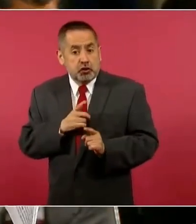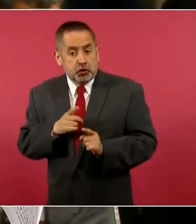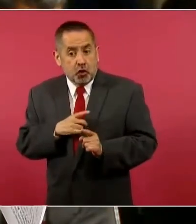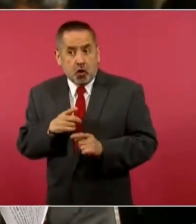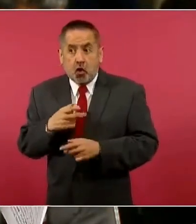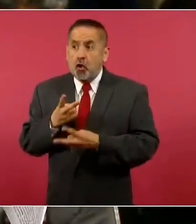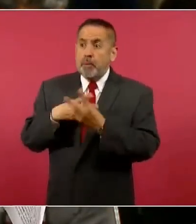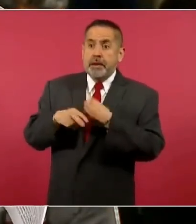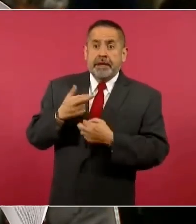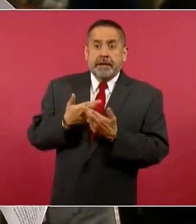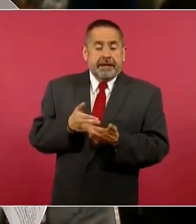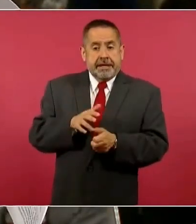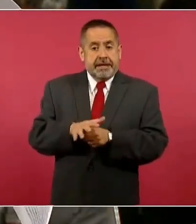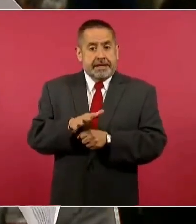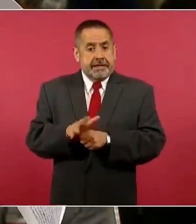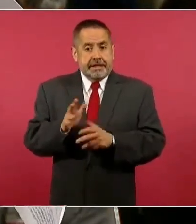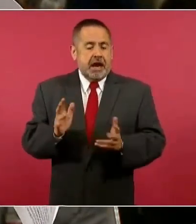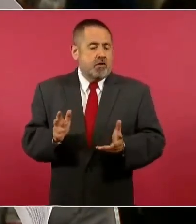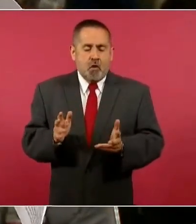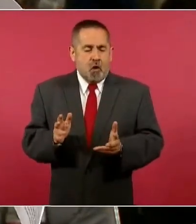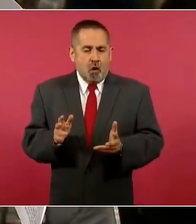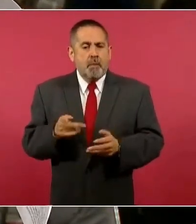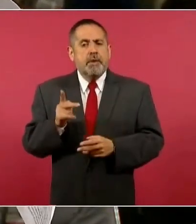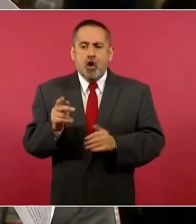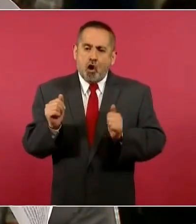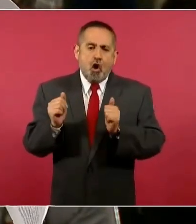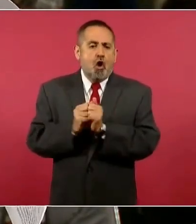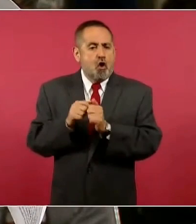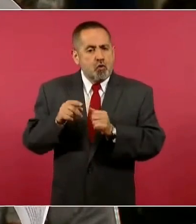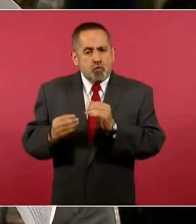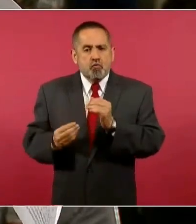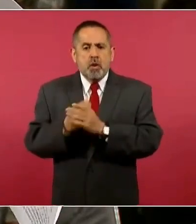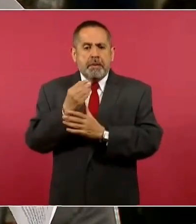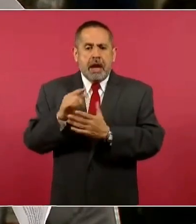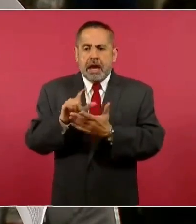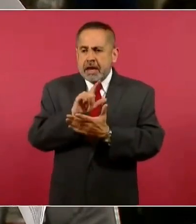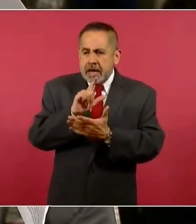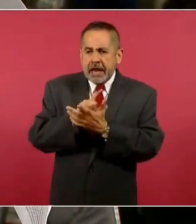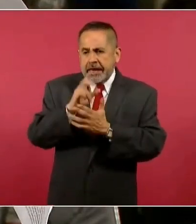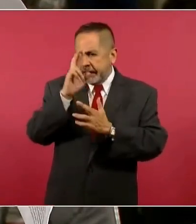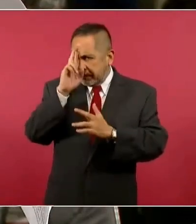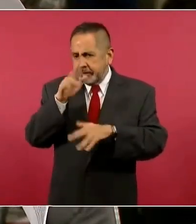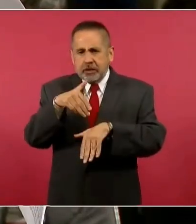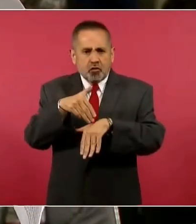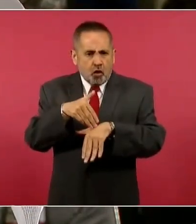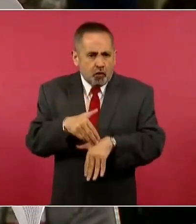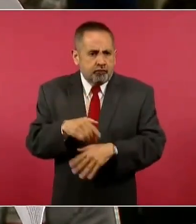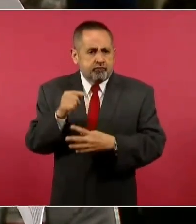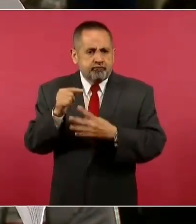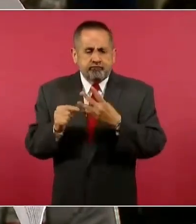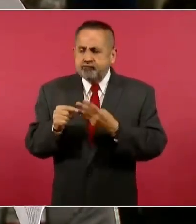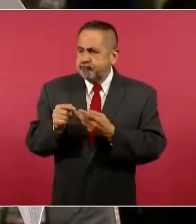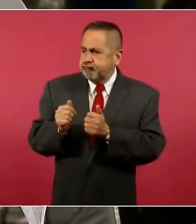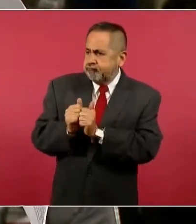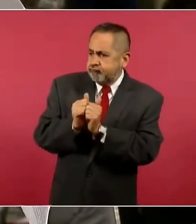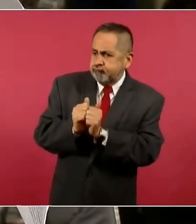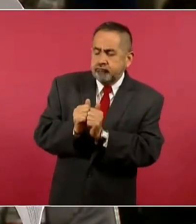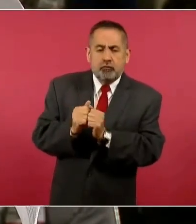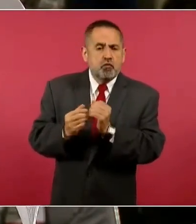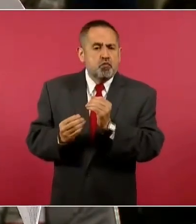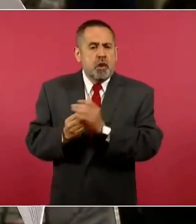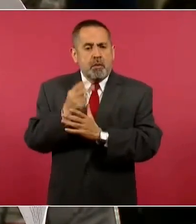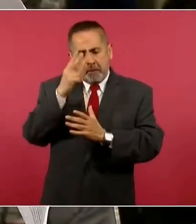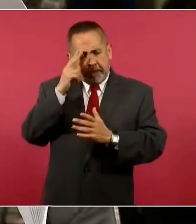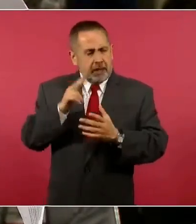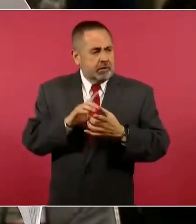de la abundancia, pero con ella vendrá una nueva legalidad, una nueva convivencia y un nuevo México